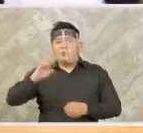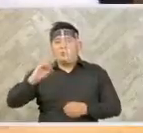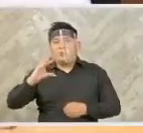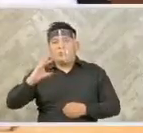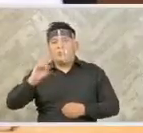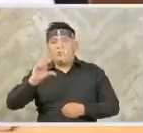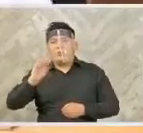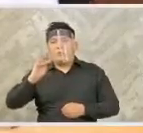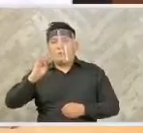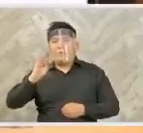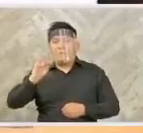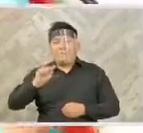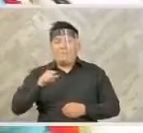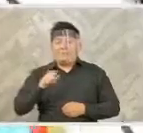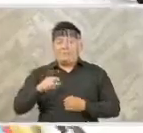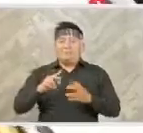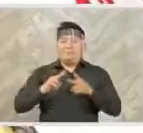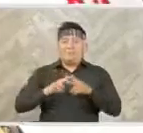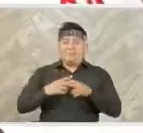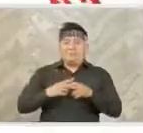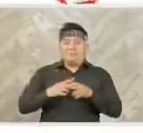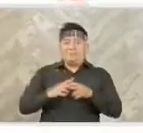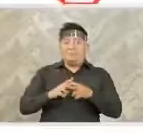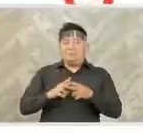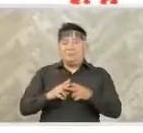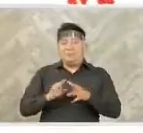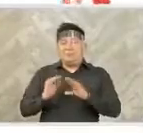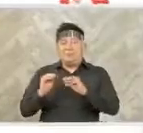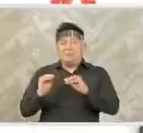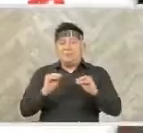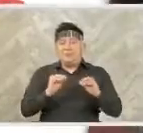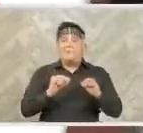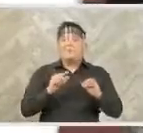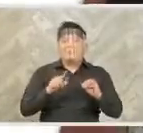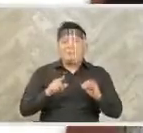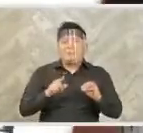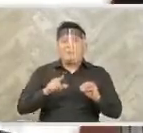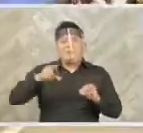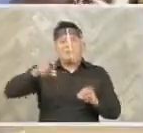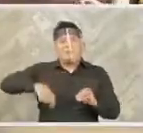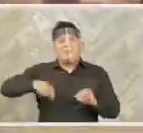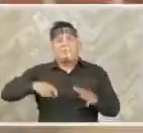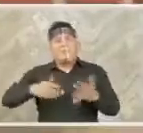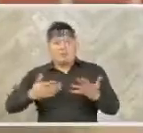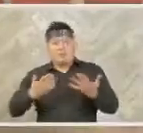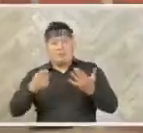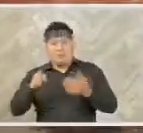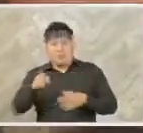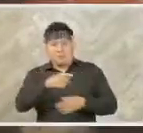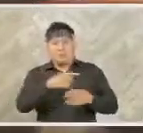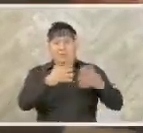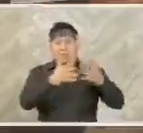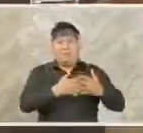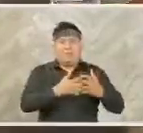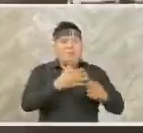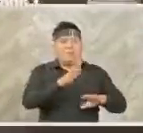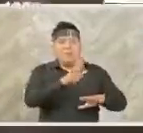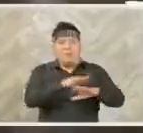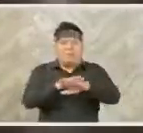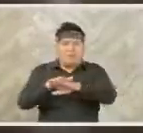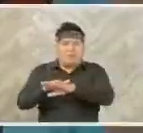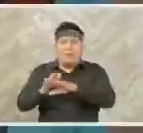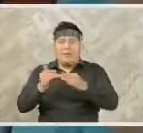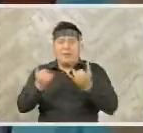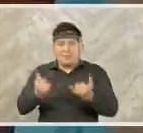empresas, ese taller, por esa especialidad, fue la que se solicitaba en ese momento para estas empresas. En ese taller se